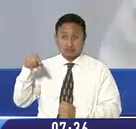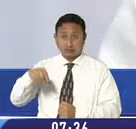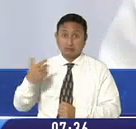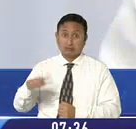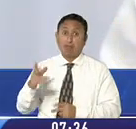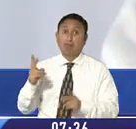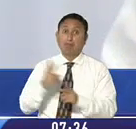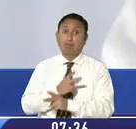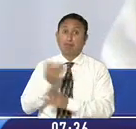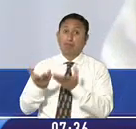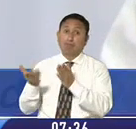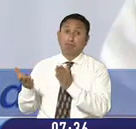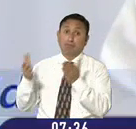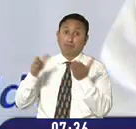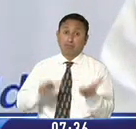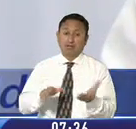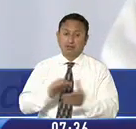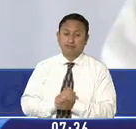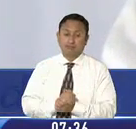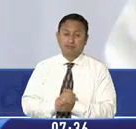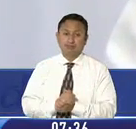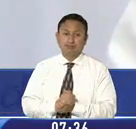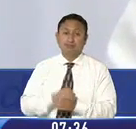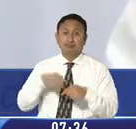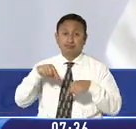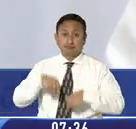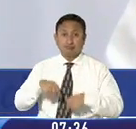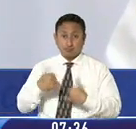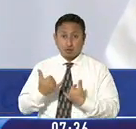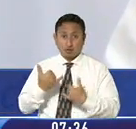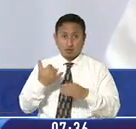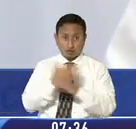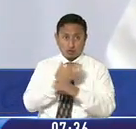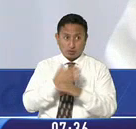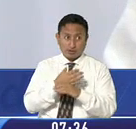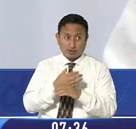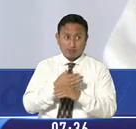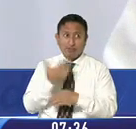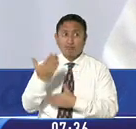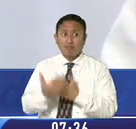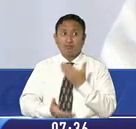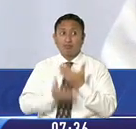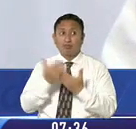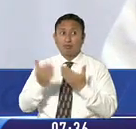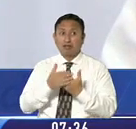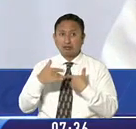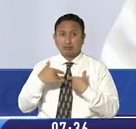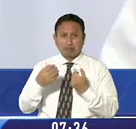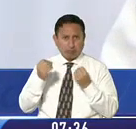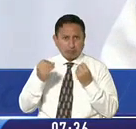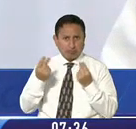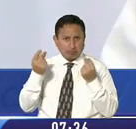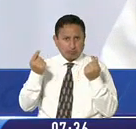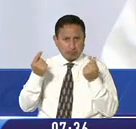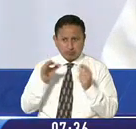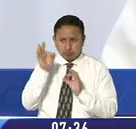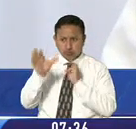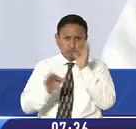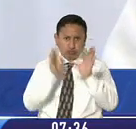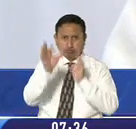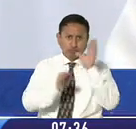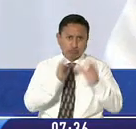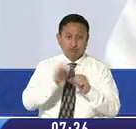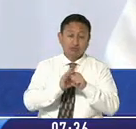hasta el momento y los estudios preliminares que se han hecho que es dos veces más transmisible que el virus original o que la variante original, que es el Omicron, pero no